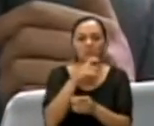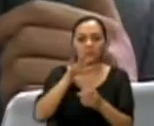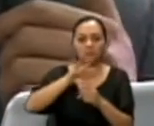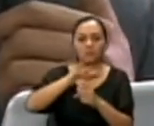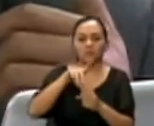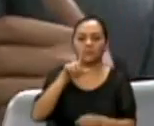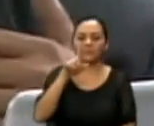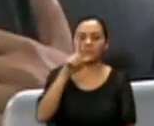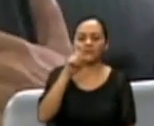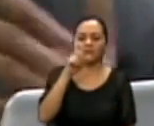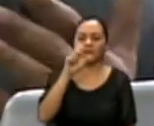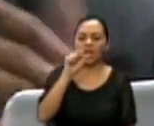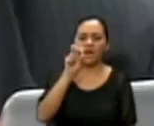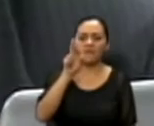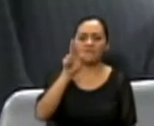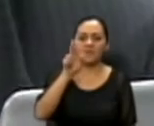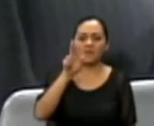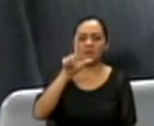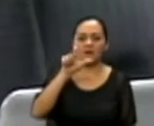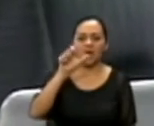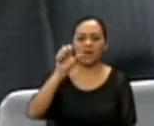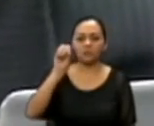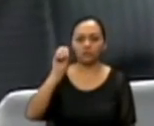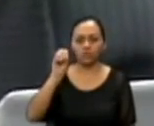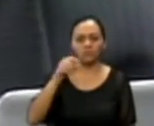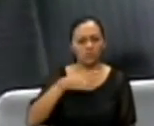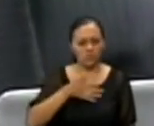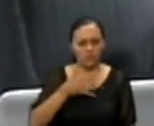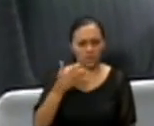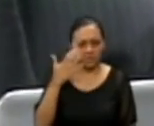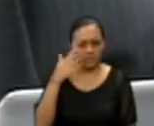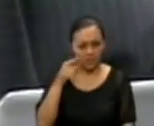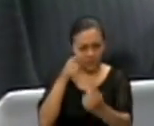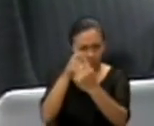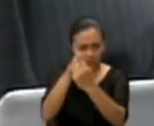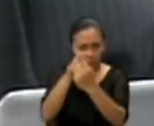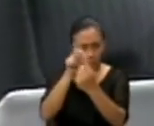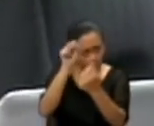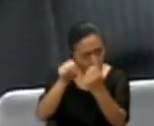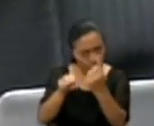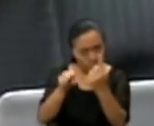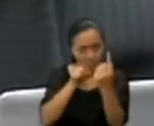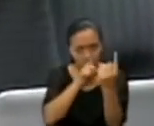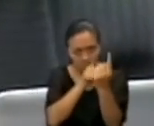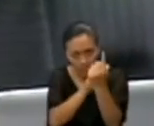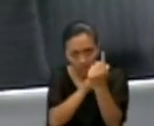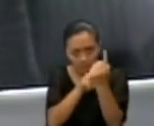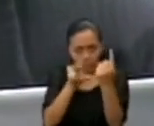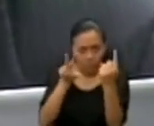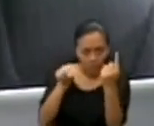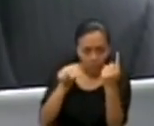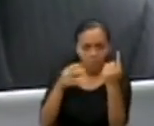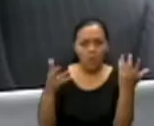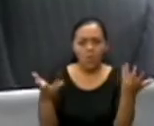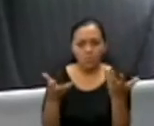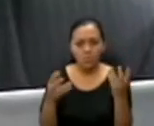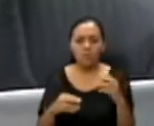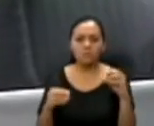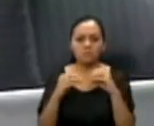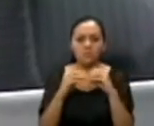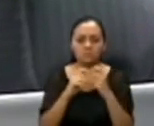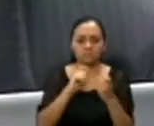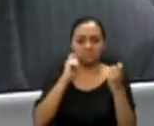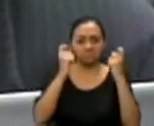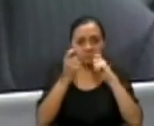javier laso queríamos conocer y por eso se lo preguntamos directamente presidente más allá de eso ahí se vienen cambios